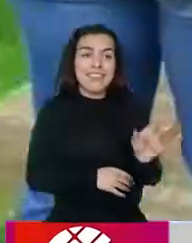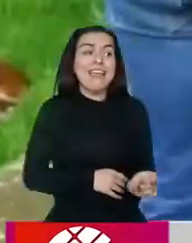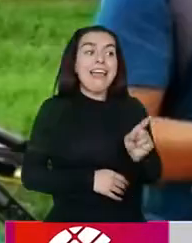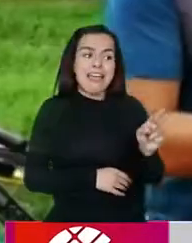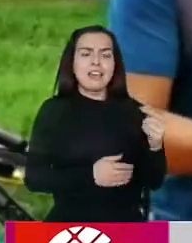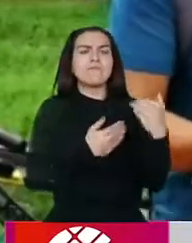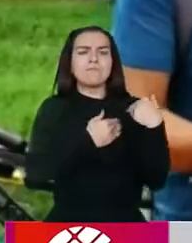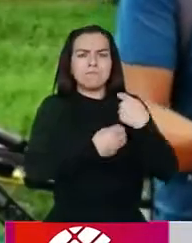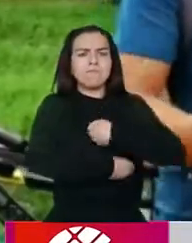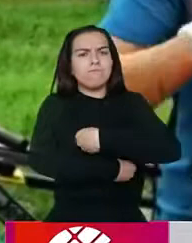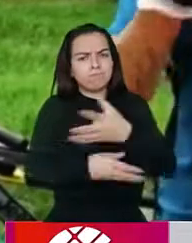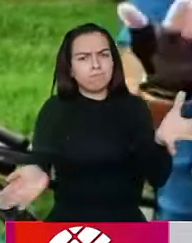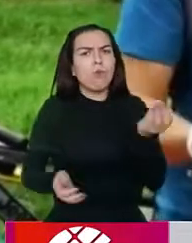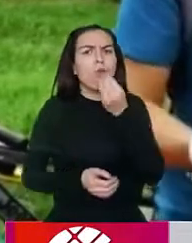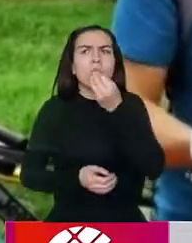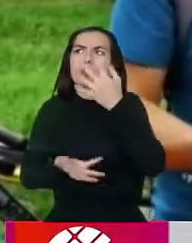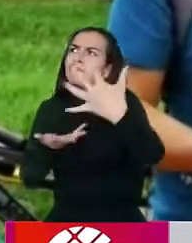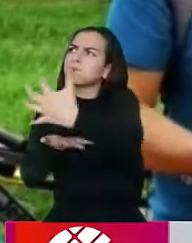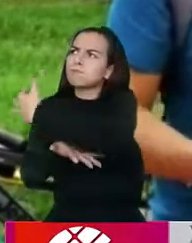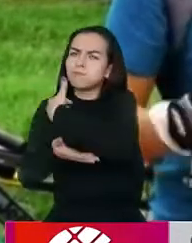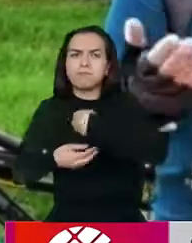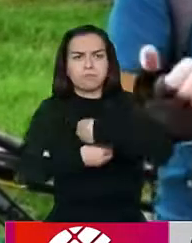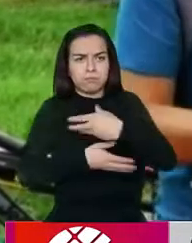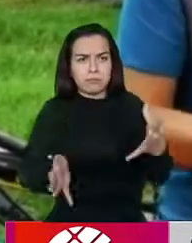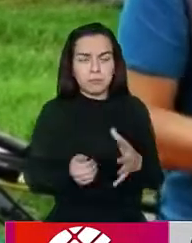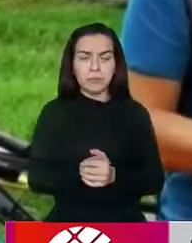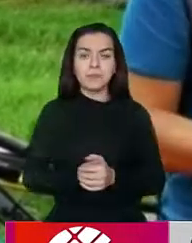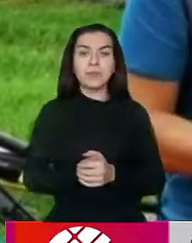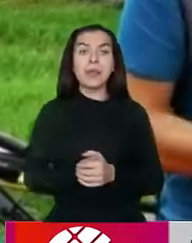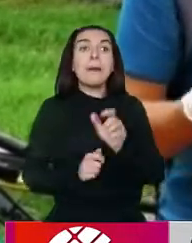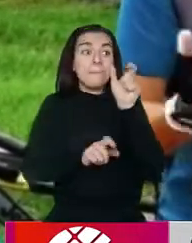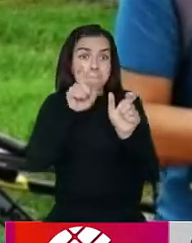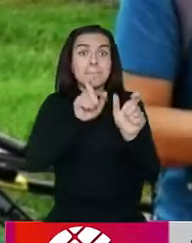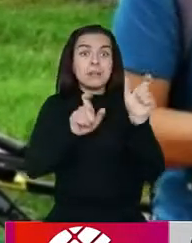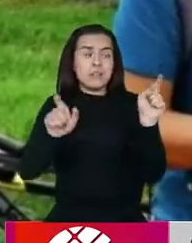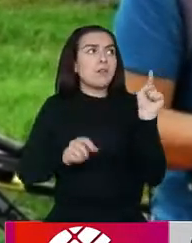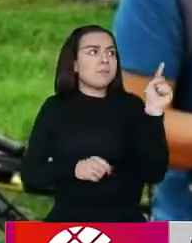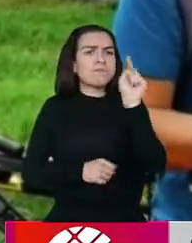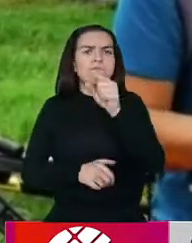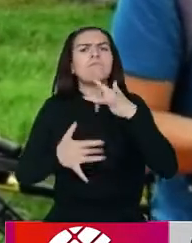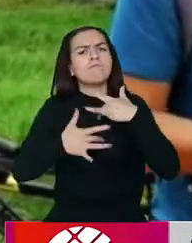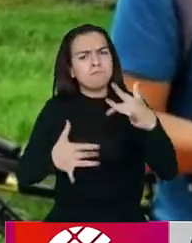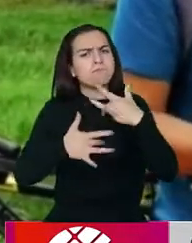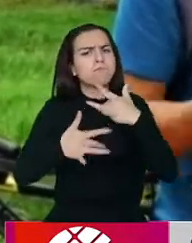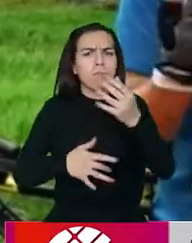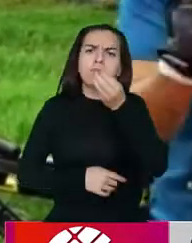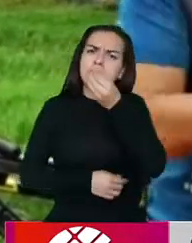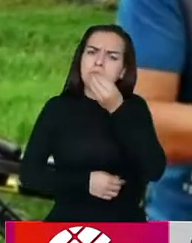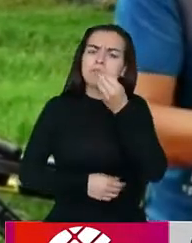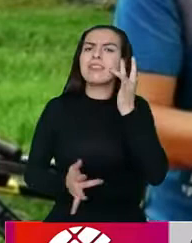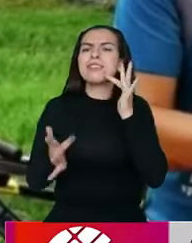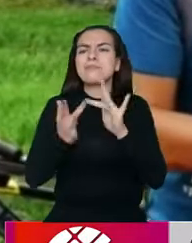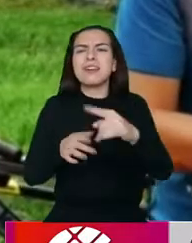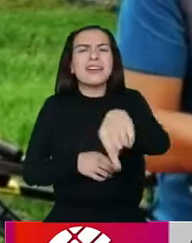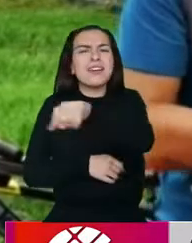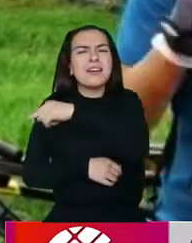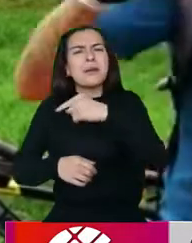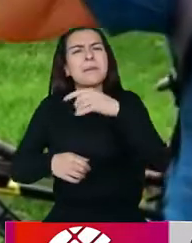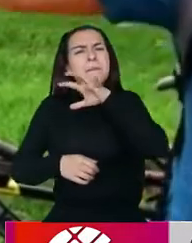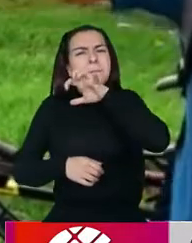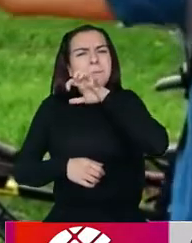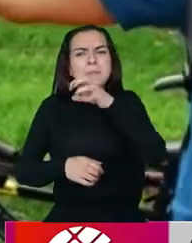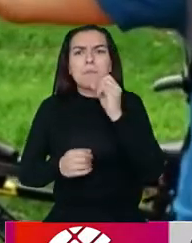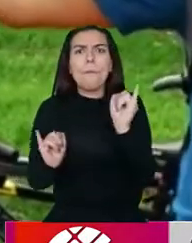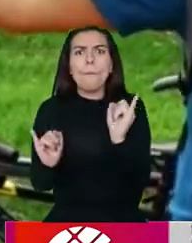cercanos. Varias personas donan alimento para algunos perros que están en situación de desnutrición y que su único sustento eran